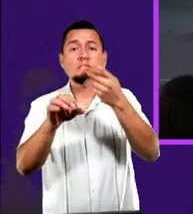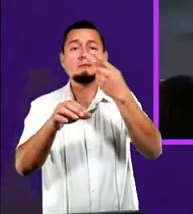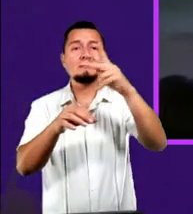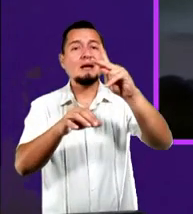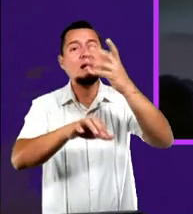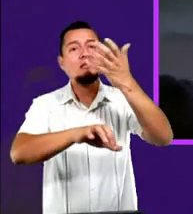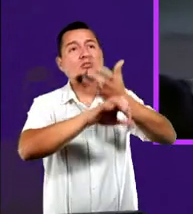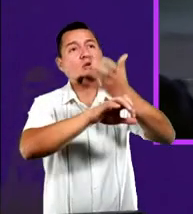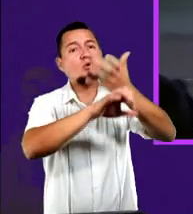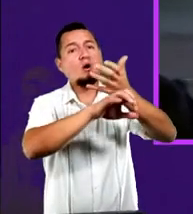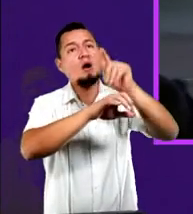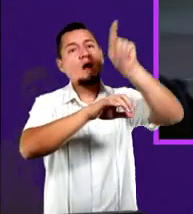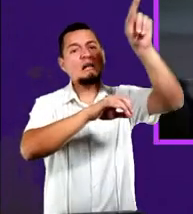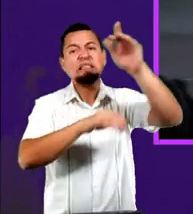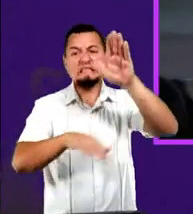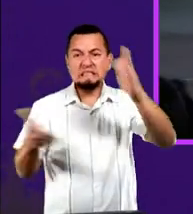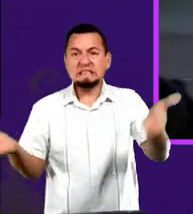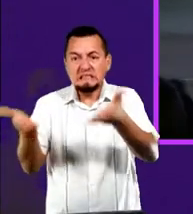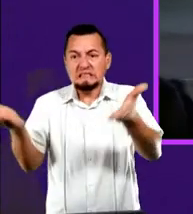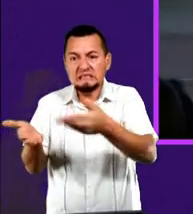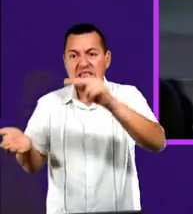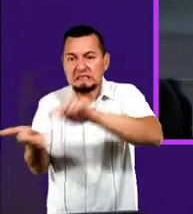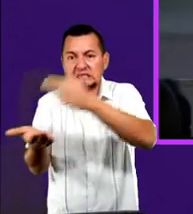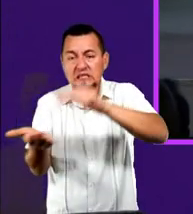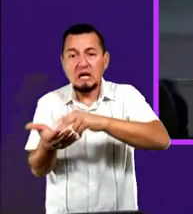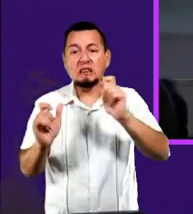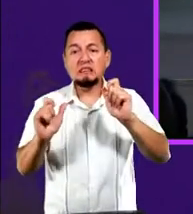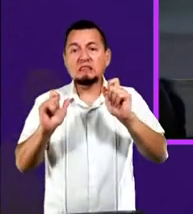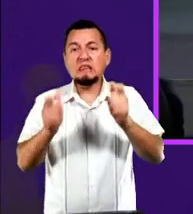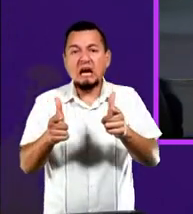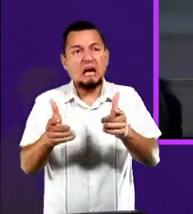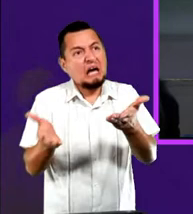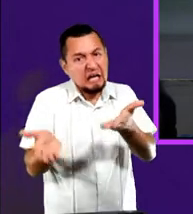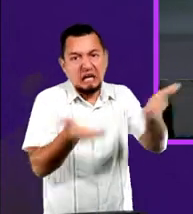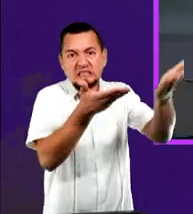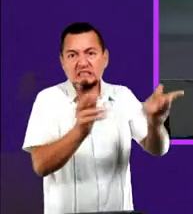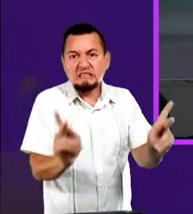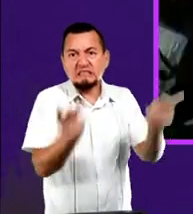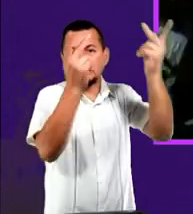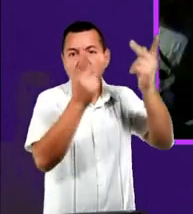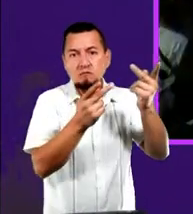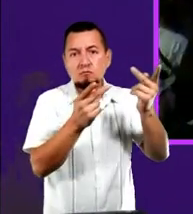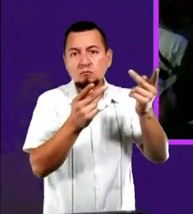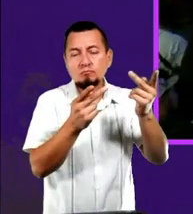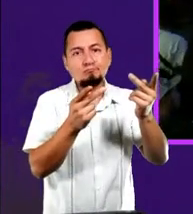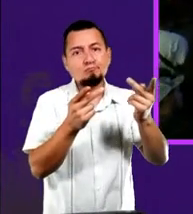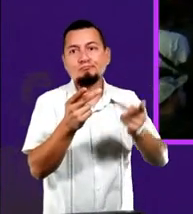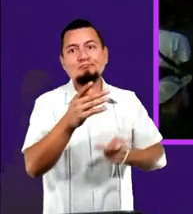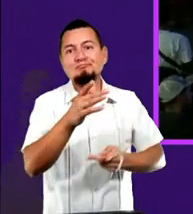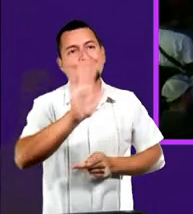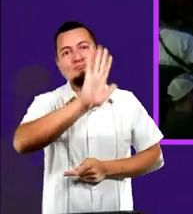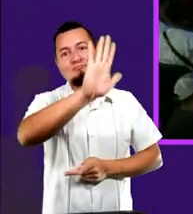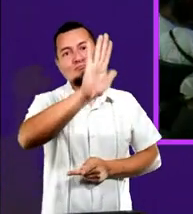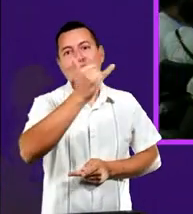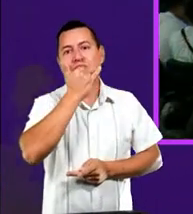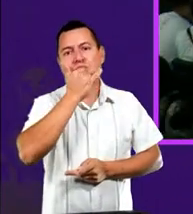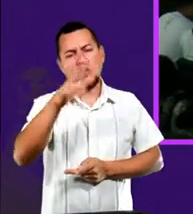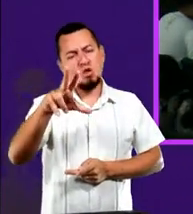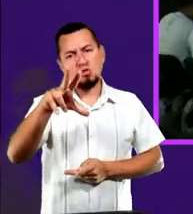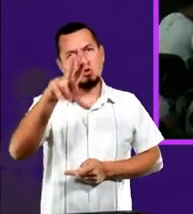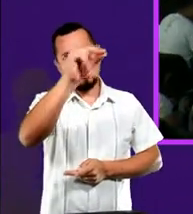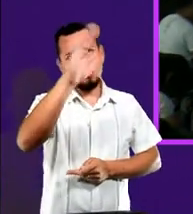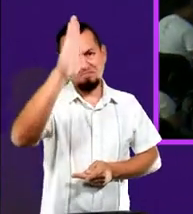que Texas se entregara, 10 años antes se había separado, pero no el resto del territorio.